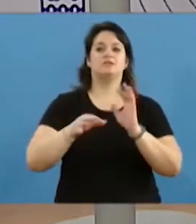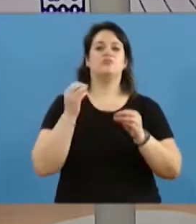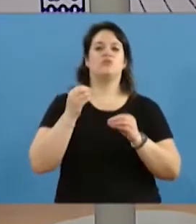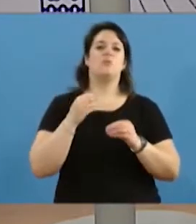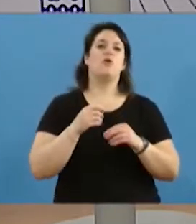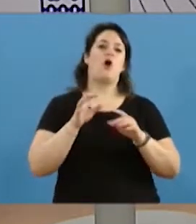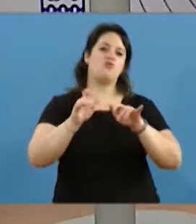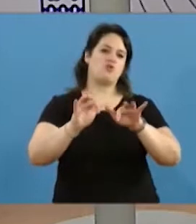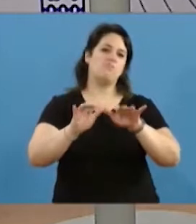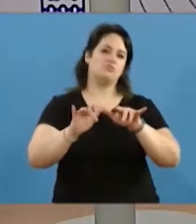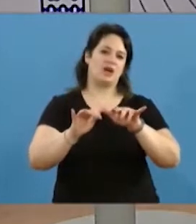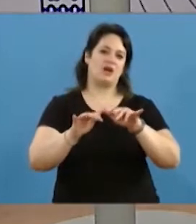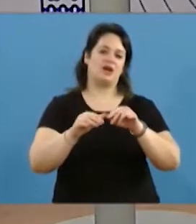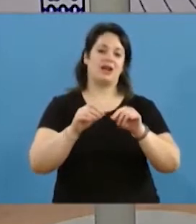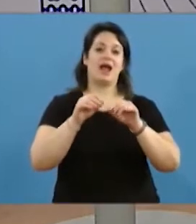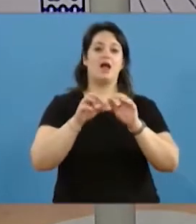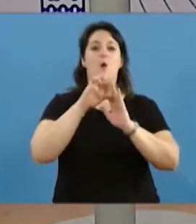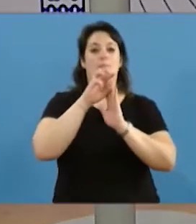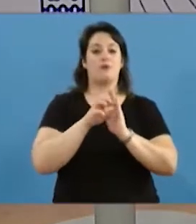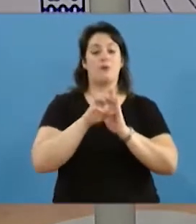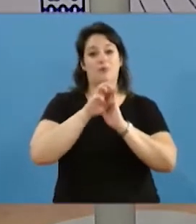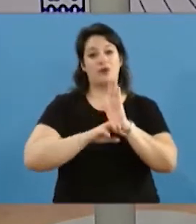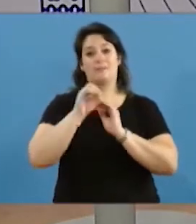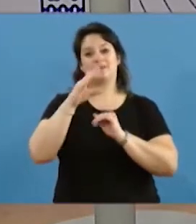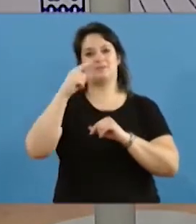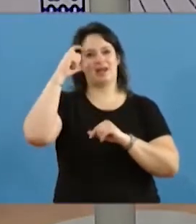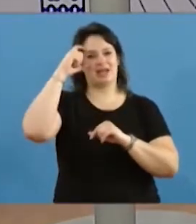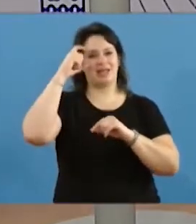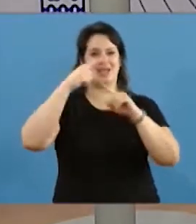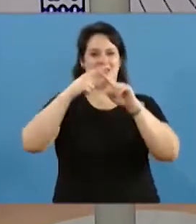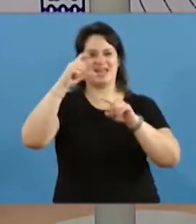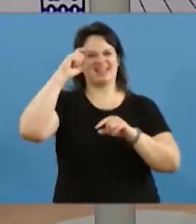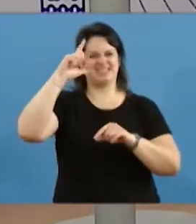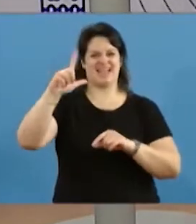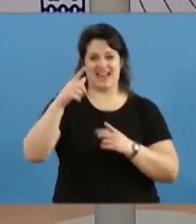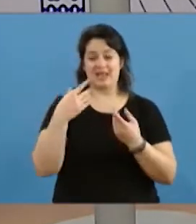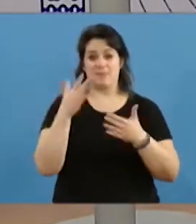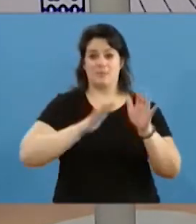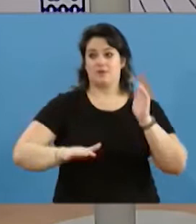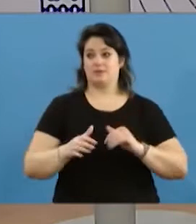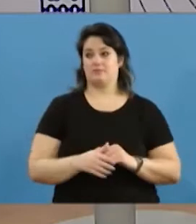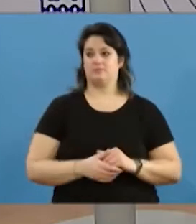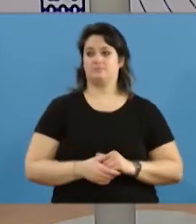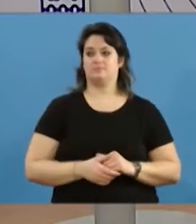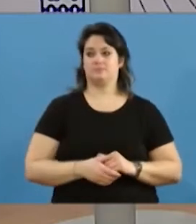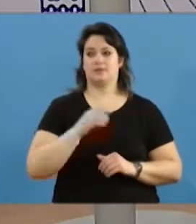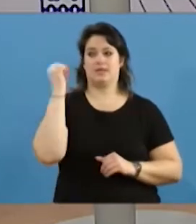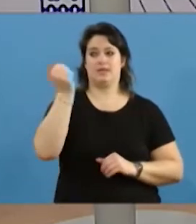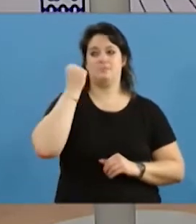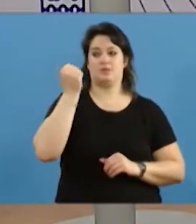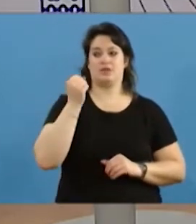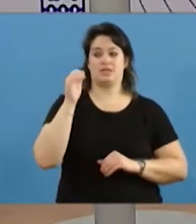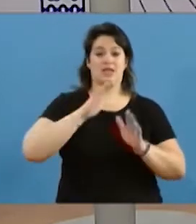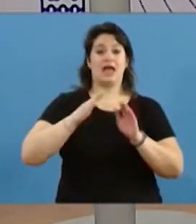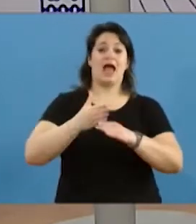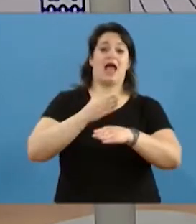la compu a partir del Excel. Del Excel. ¿Sí? Que es un programa que nos permite hacer estos gráficos. Es bueno que sepamos, antes de arrancar